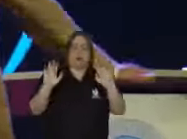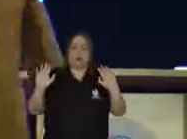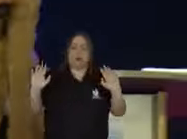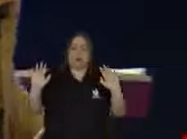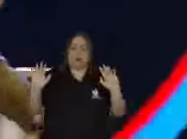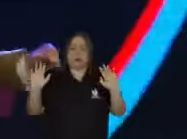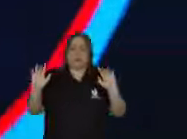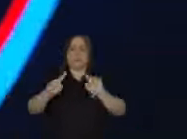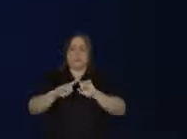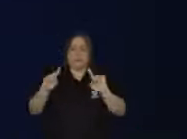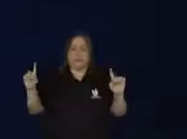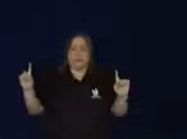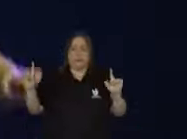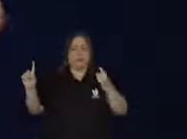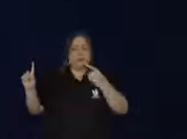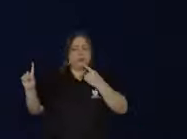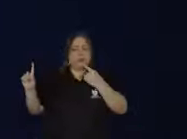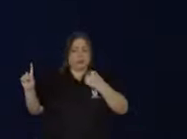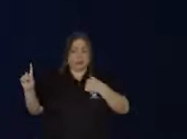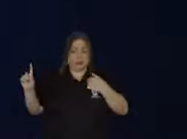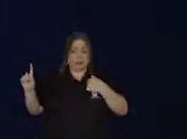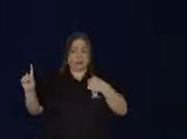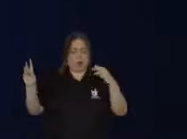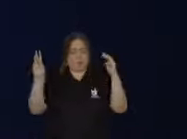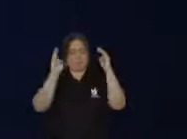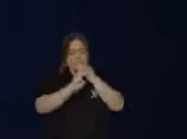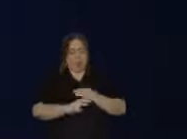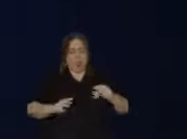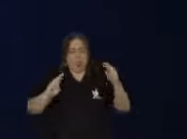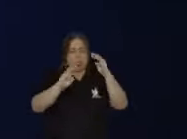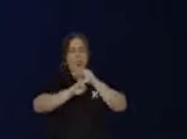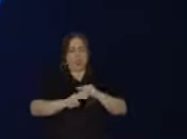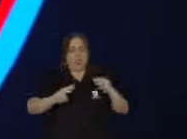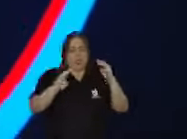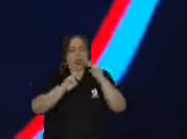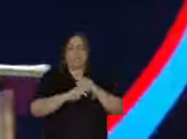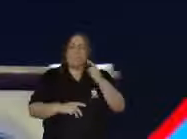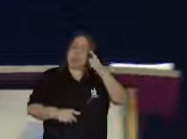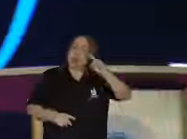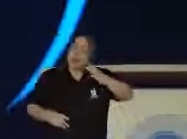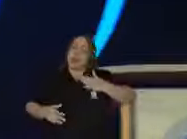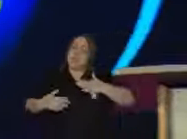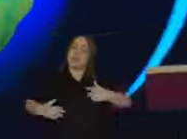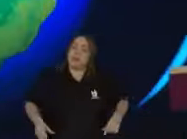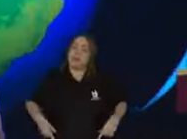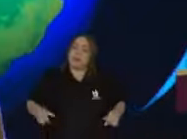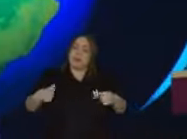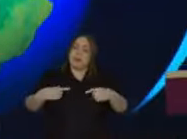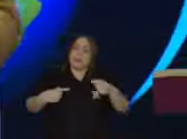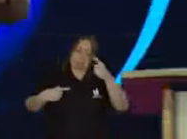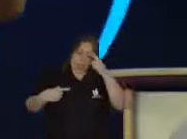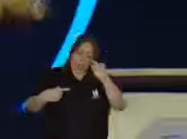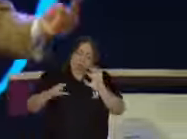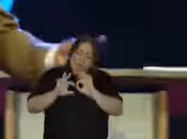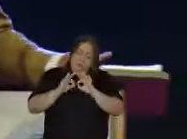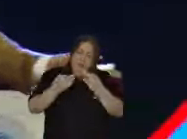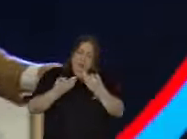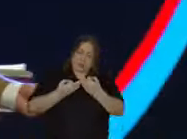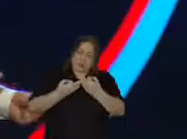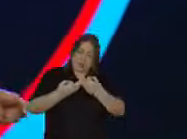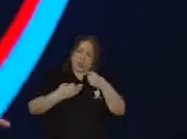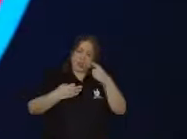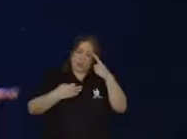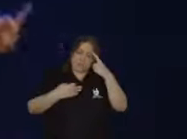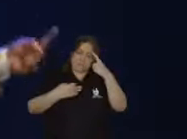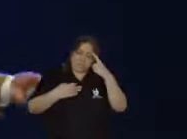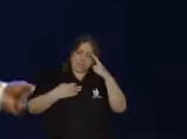todo, pero que dicen: yo voy a pelearle, le voy a pelear por mi vida, voy a pelear por la vida de los míos, voy a pelear